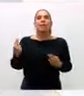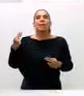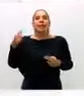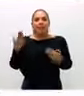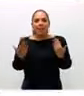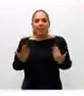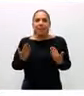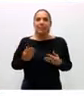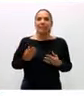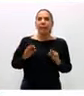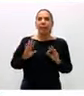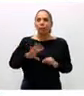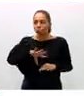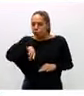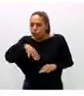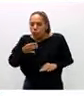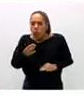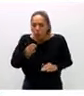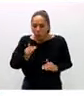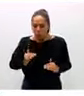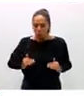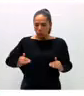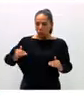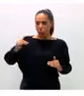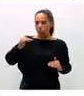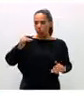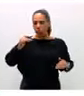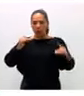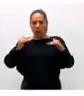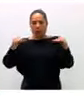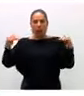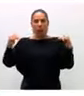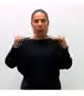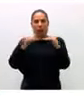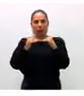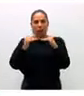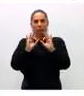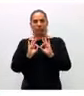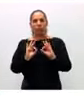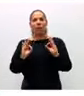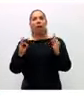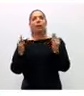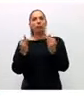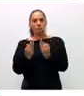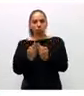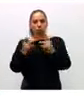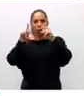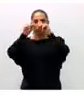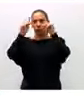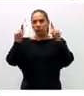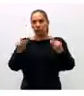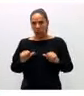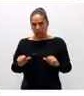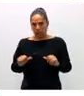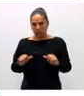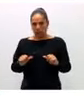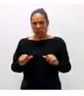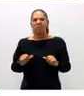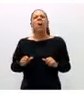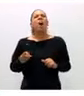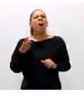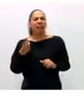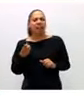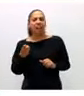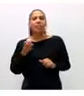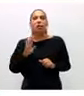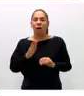ciertas condiciones de equilibrio, lo que en cultura de paz se conoce como frenar la violencia